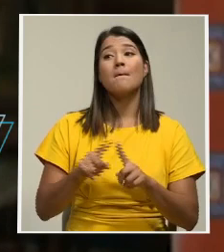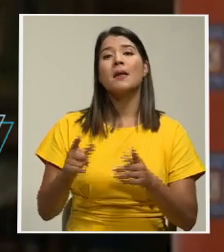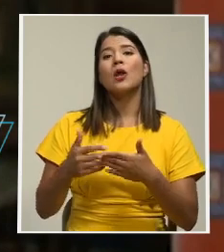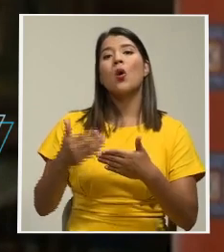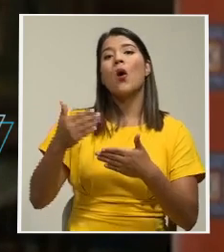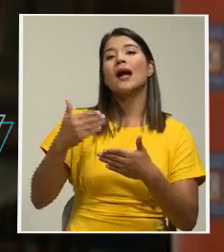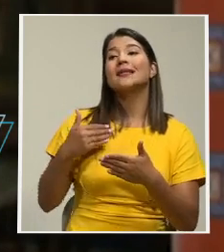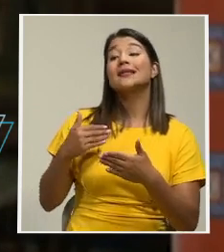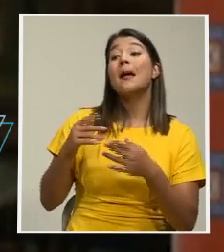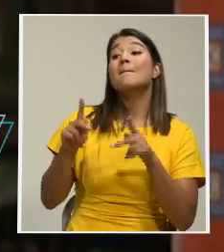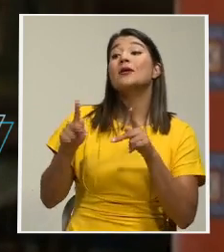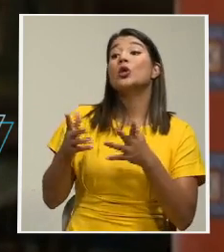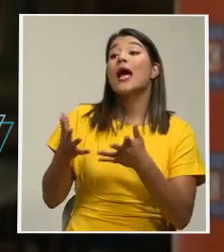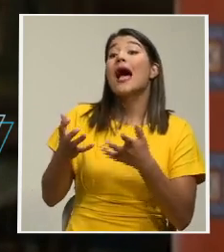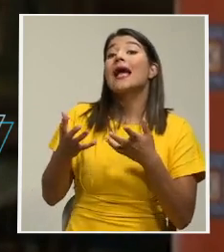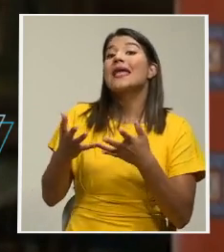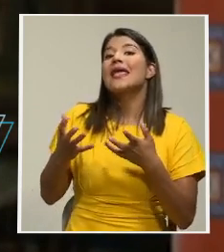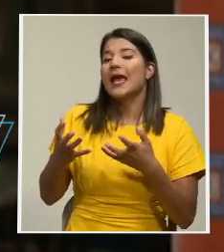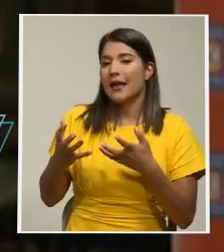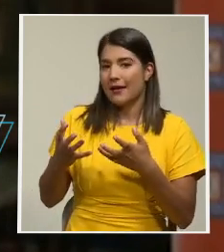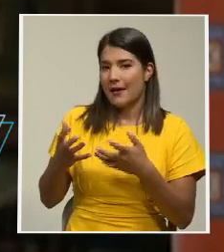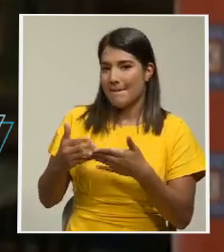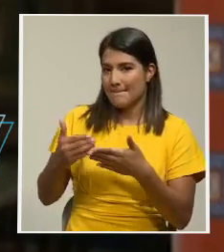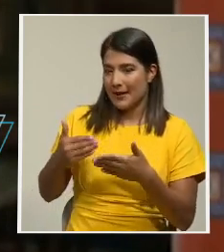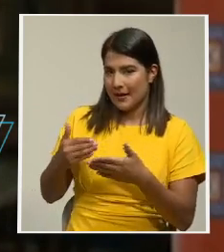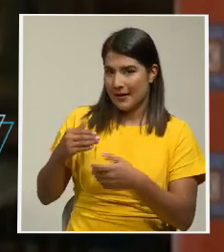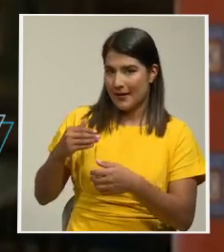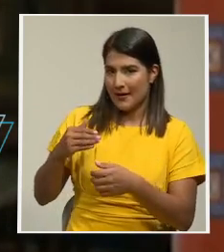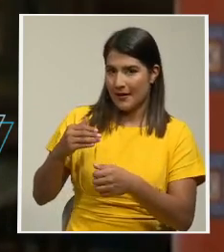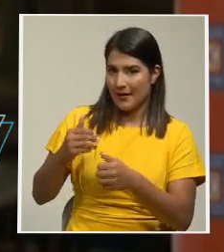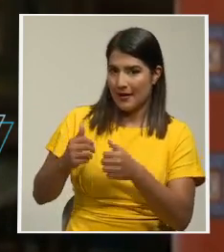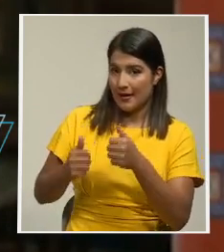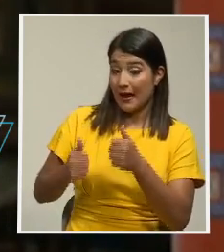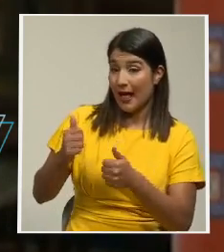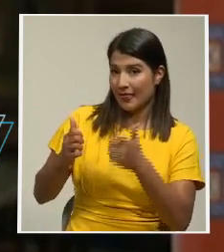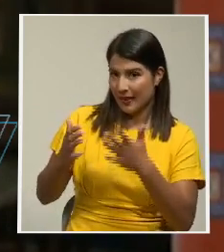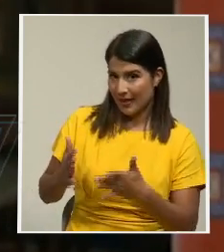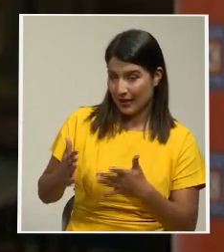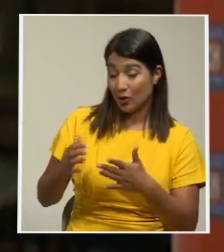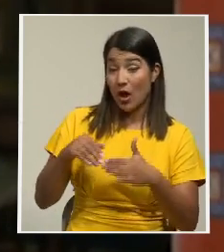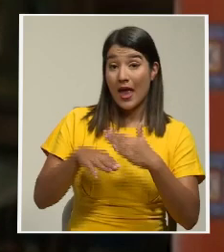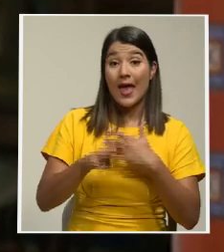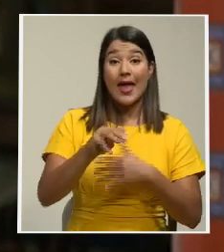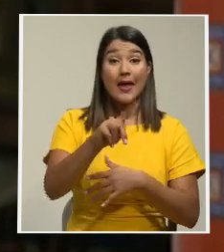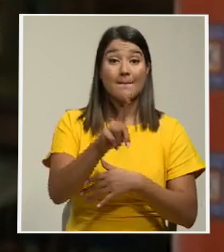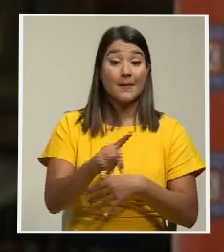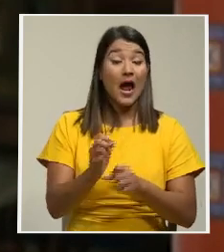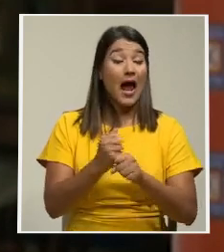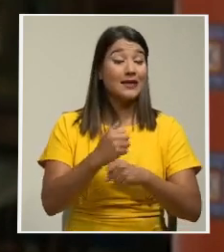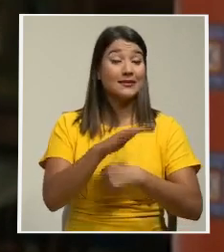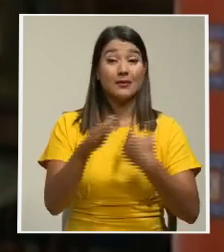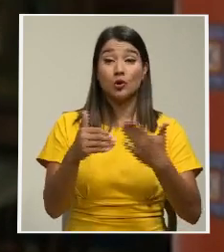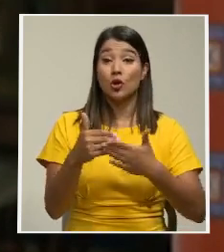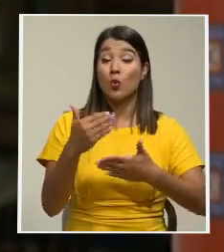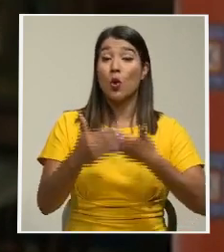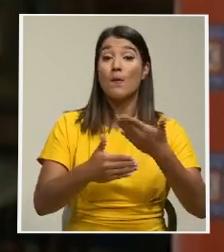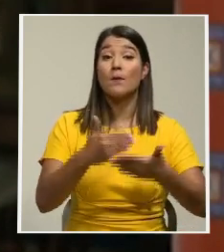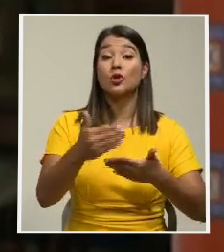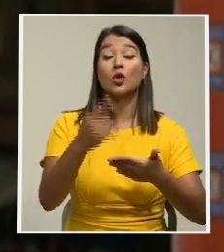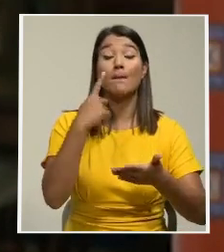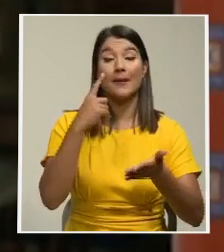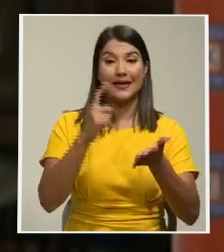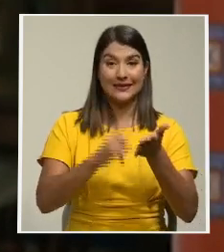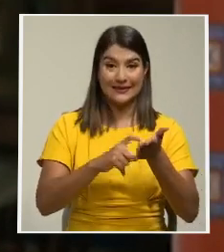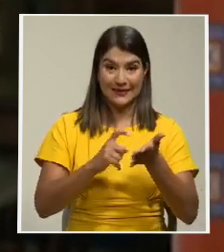a precandidatos. Y en el mes de marzo estaríamos también llevando a cabo todo el proceso de inscripción de